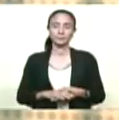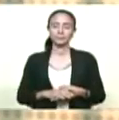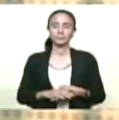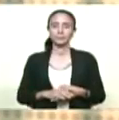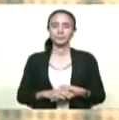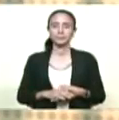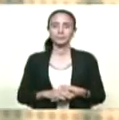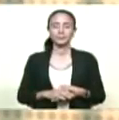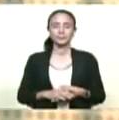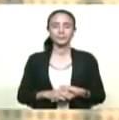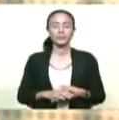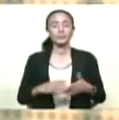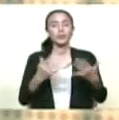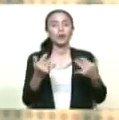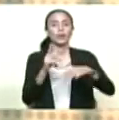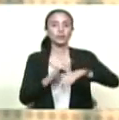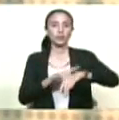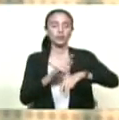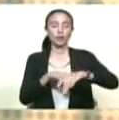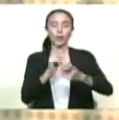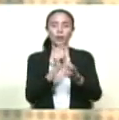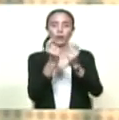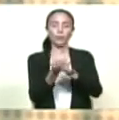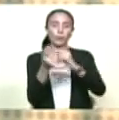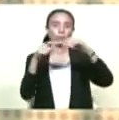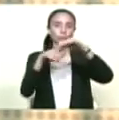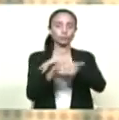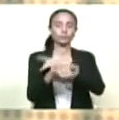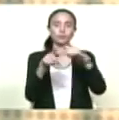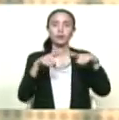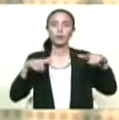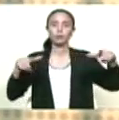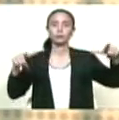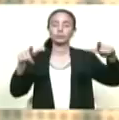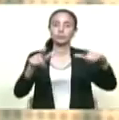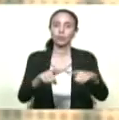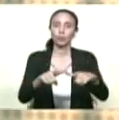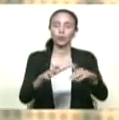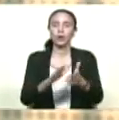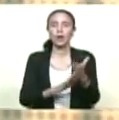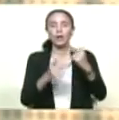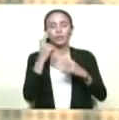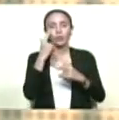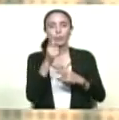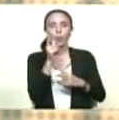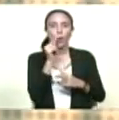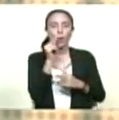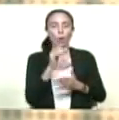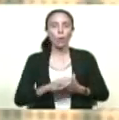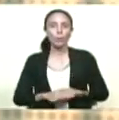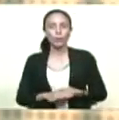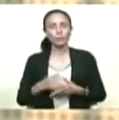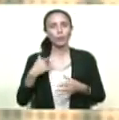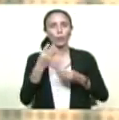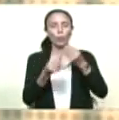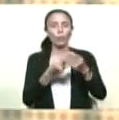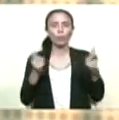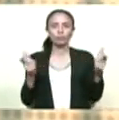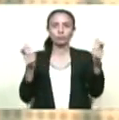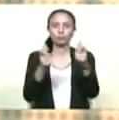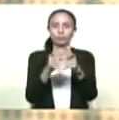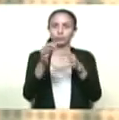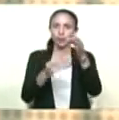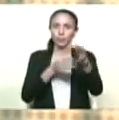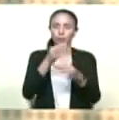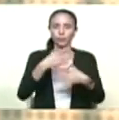y a esta hora nosotros nos trasladamos a la fiscalía general de la república y el fiscal tarek william saab ofrece una rueda de prensa de interés